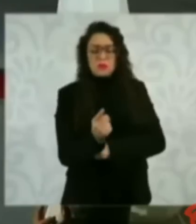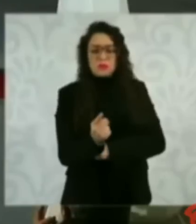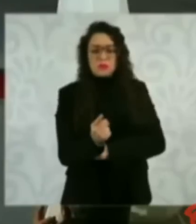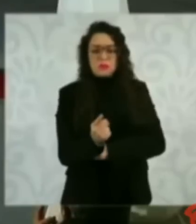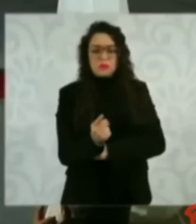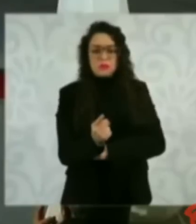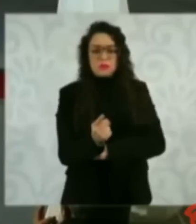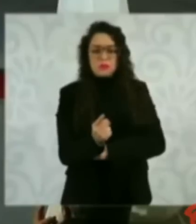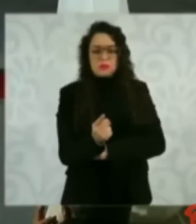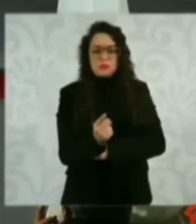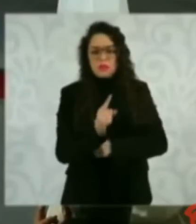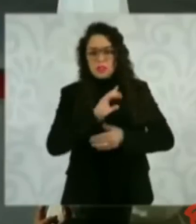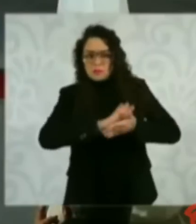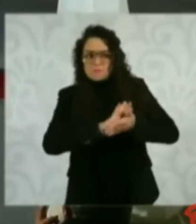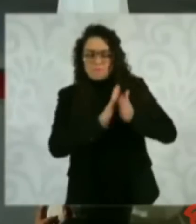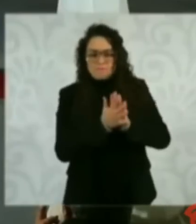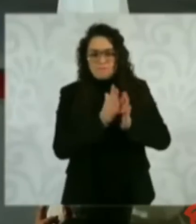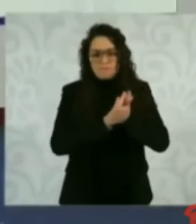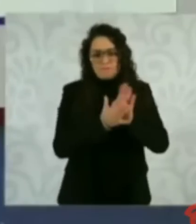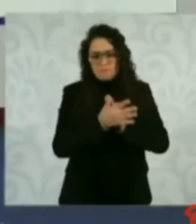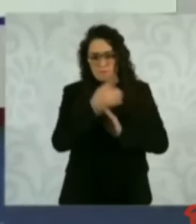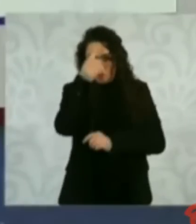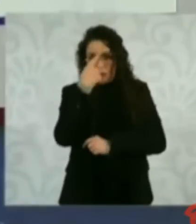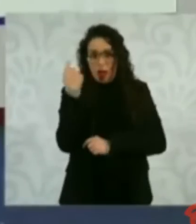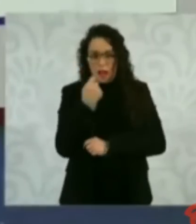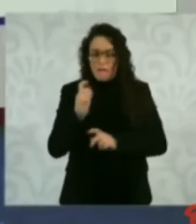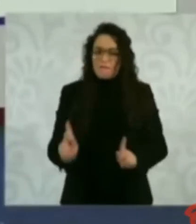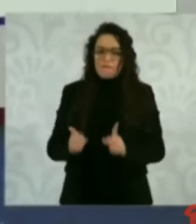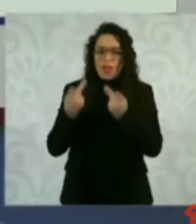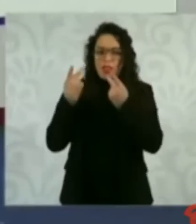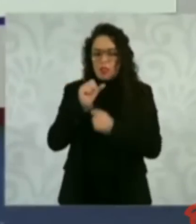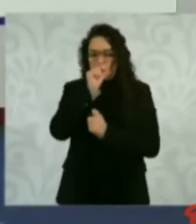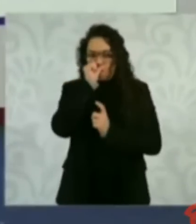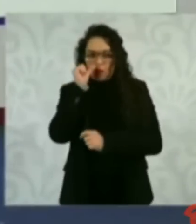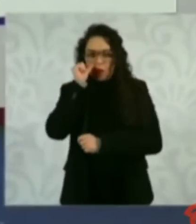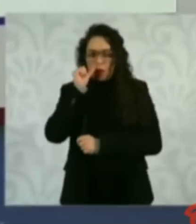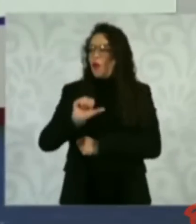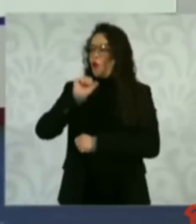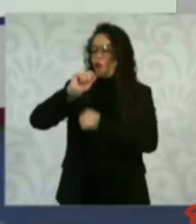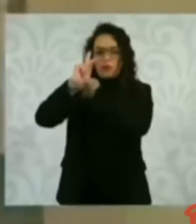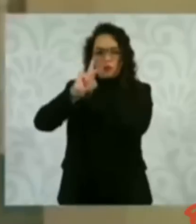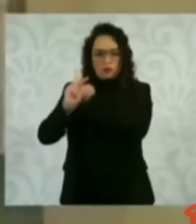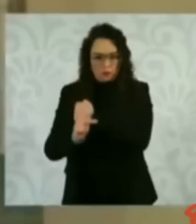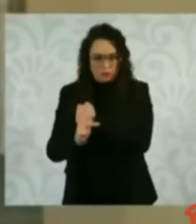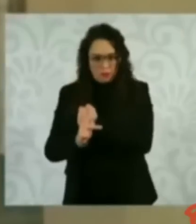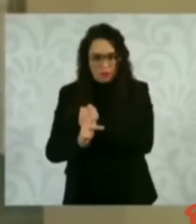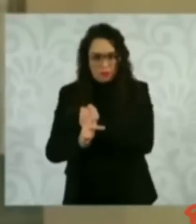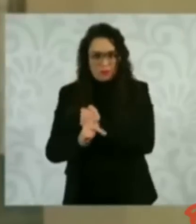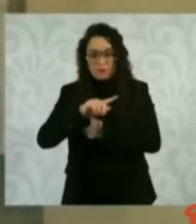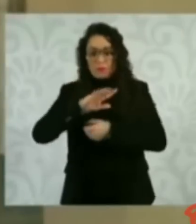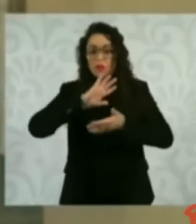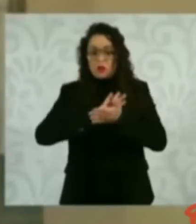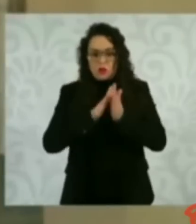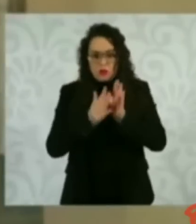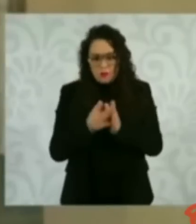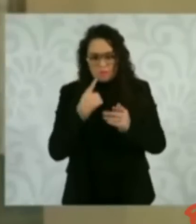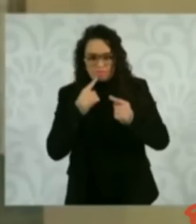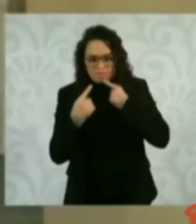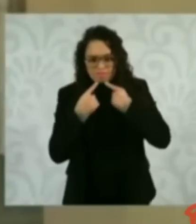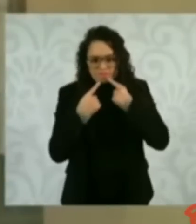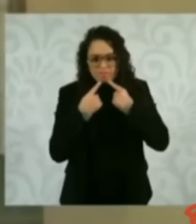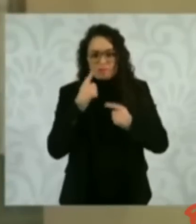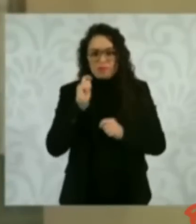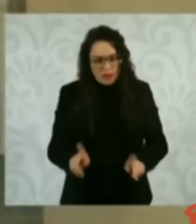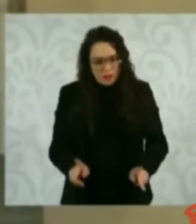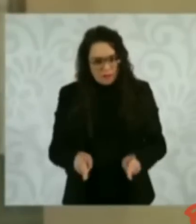conspiración para la distribución internacional de cocaína, conspiración para distribuir y posesión con intención de